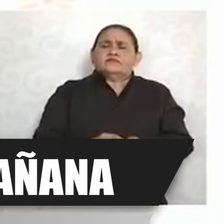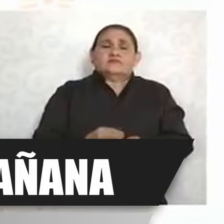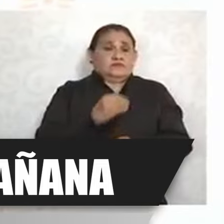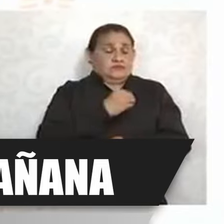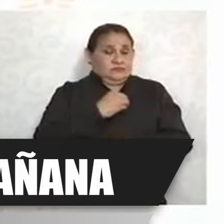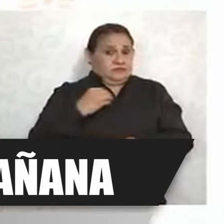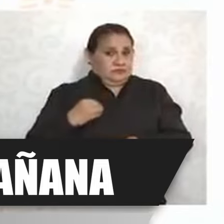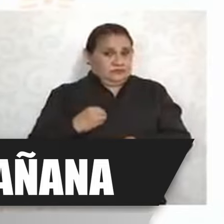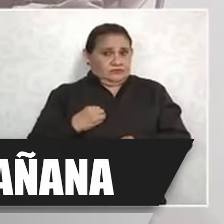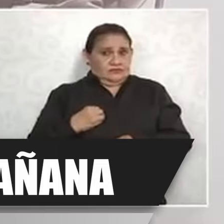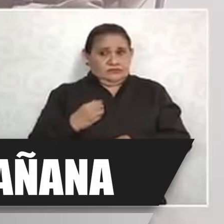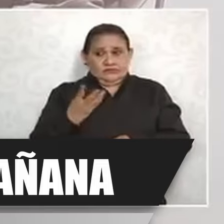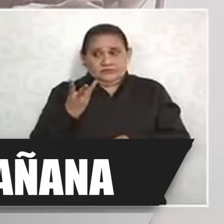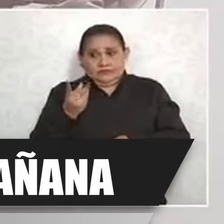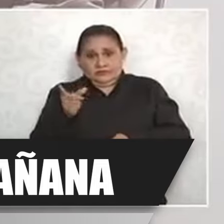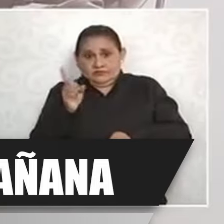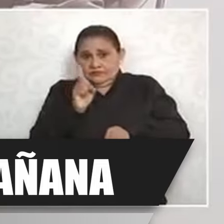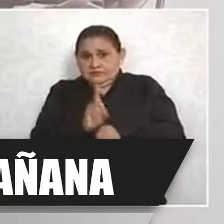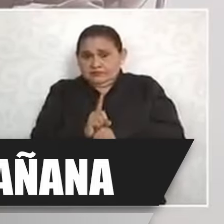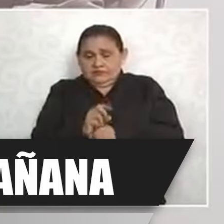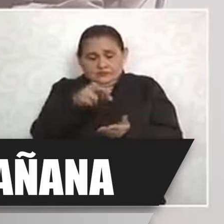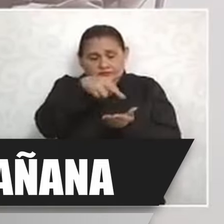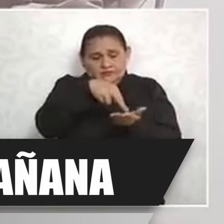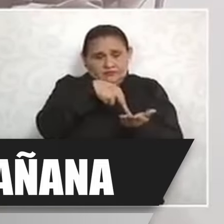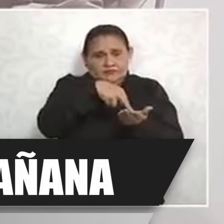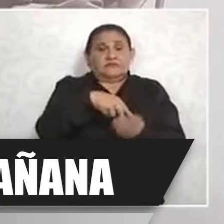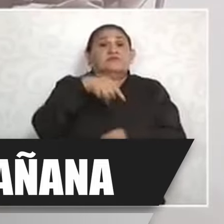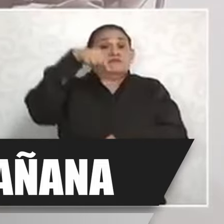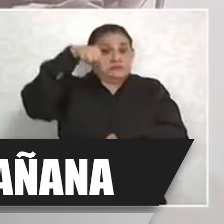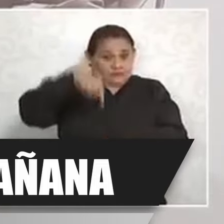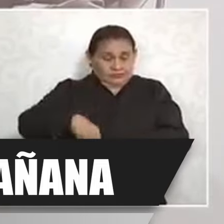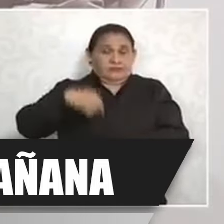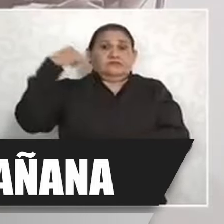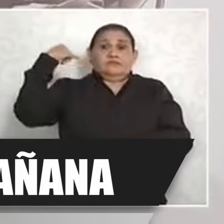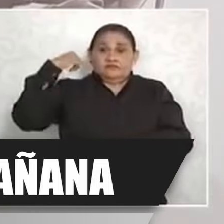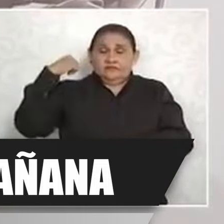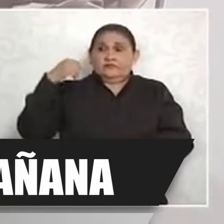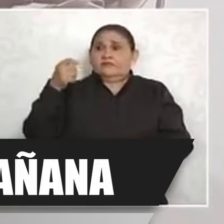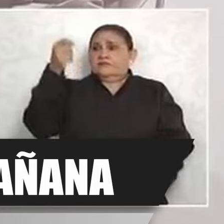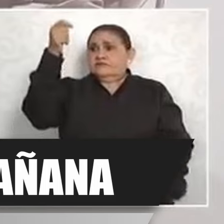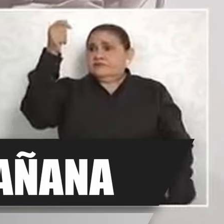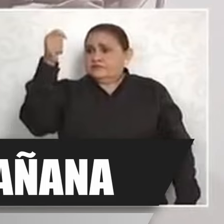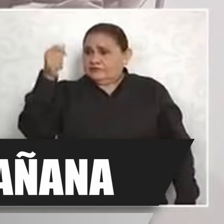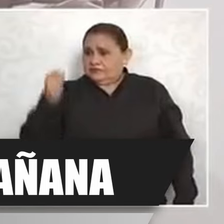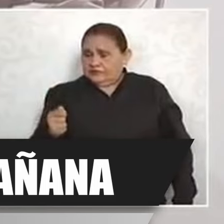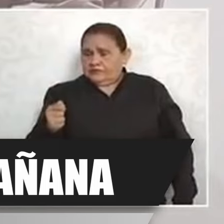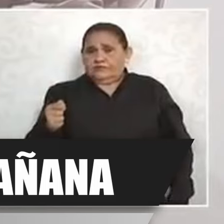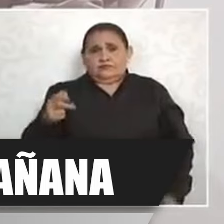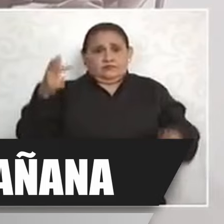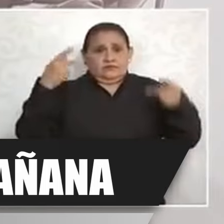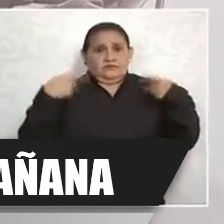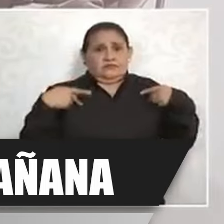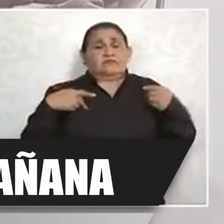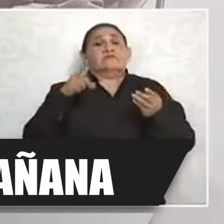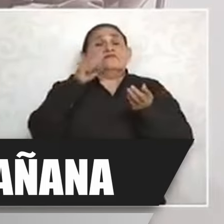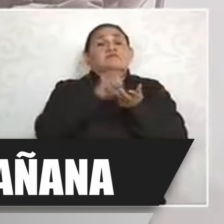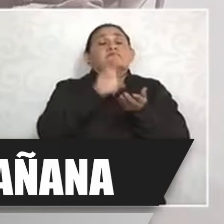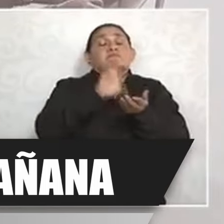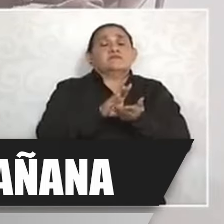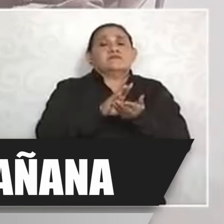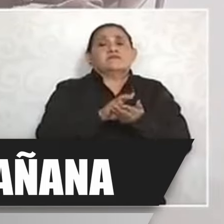de gobierno y ya estamos firmando en que en Yucatán la pensión para personas con